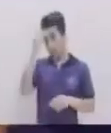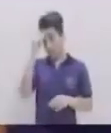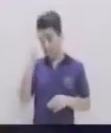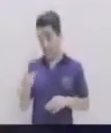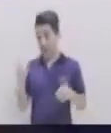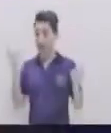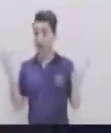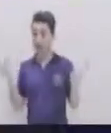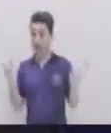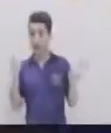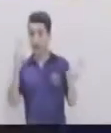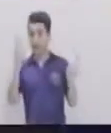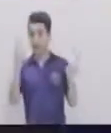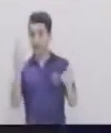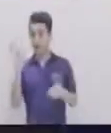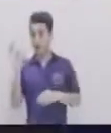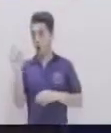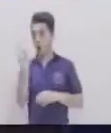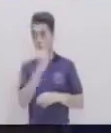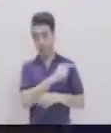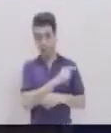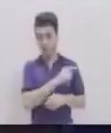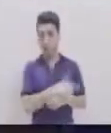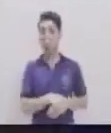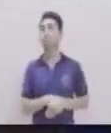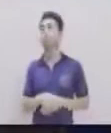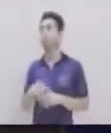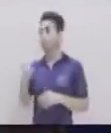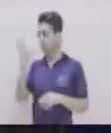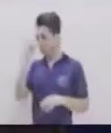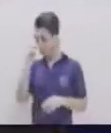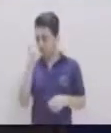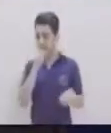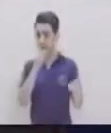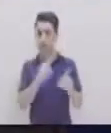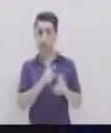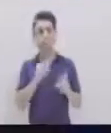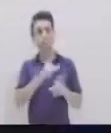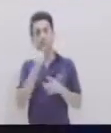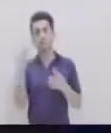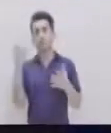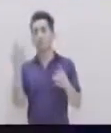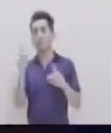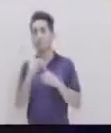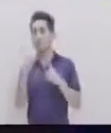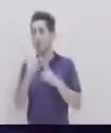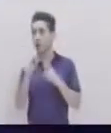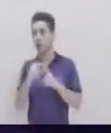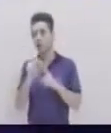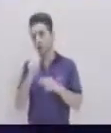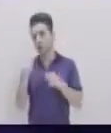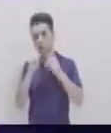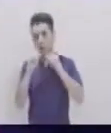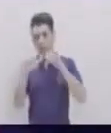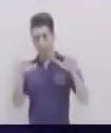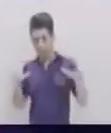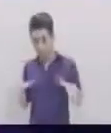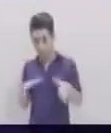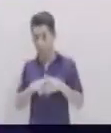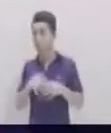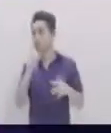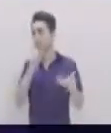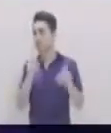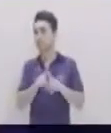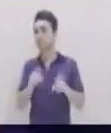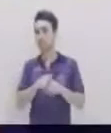punto cardinal el oeste, que se encuentra por este lado. Vamos a aprender algunos vocablos de algunos